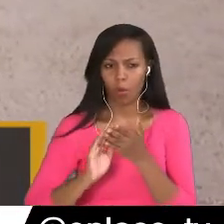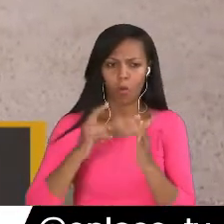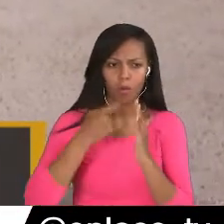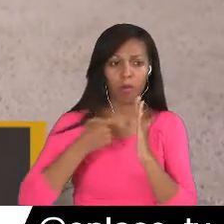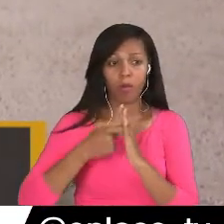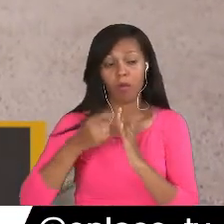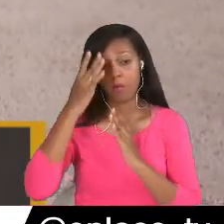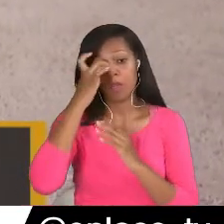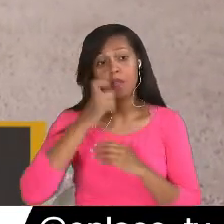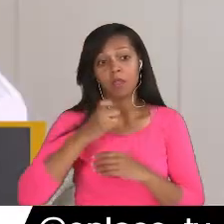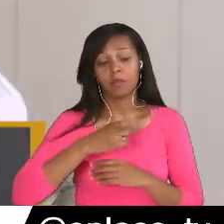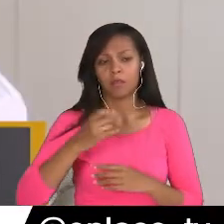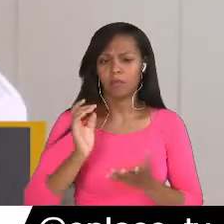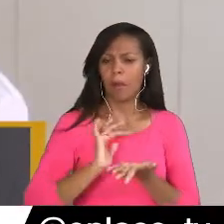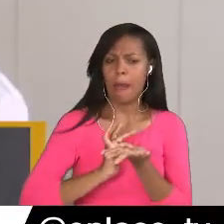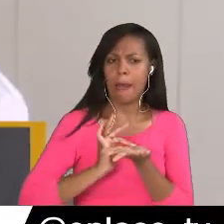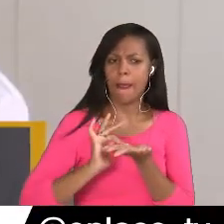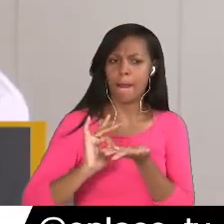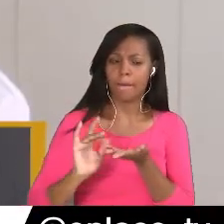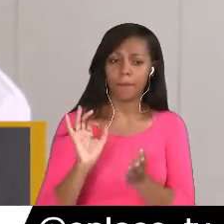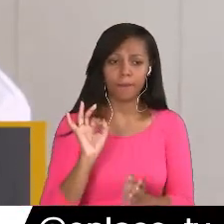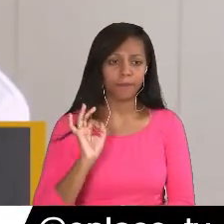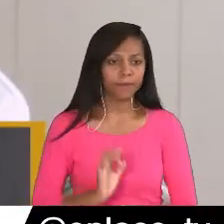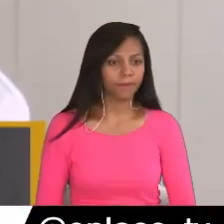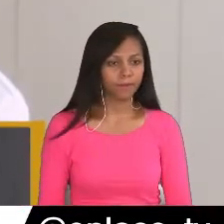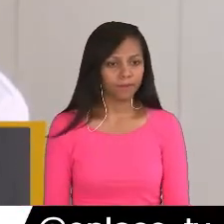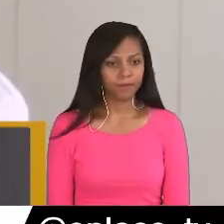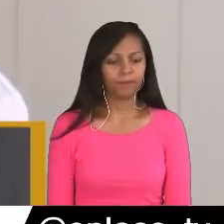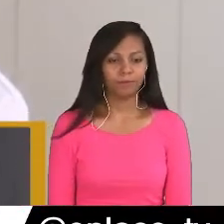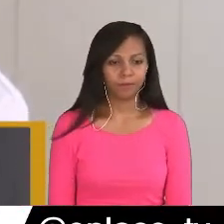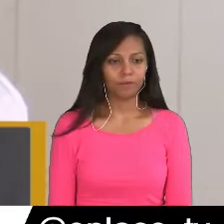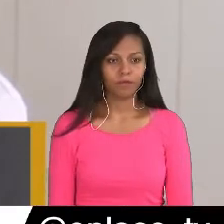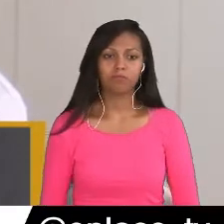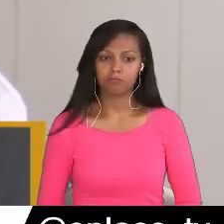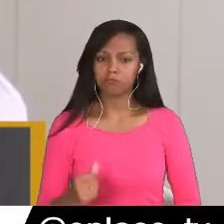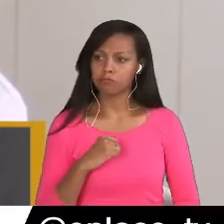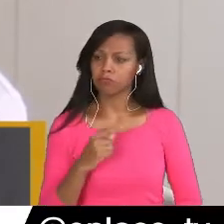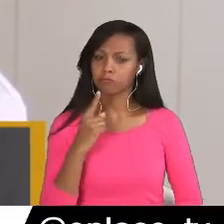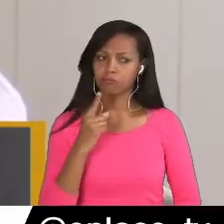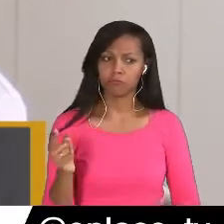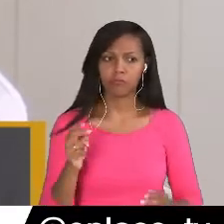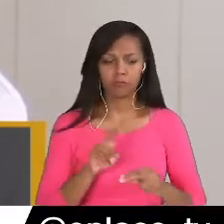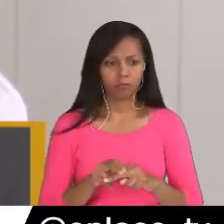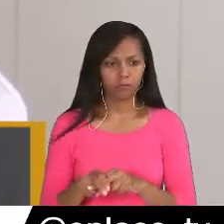del procesado allí. Aquí ya nos dimos cuenta que el mobiliario lo tenemos,